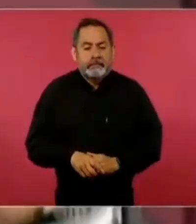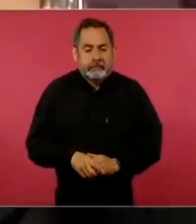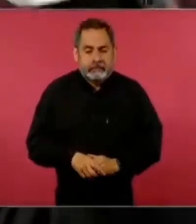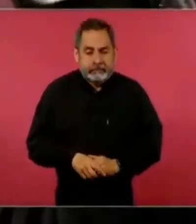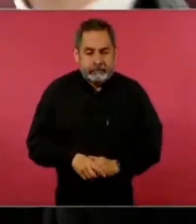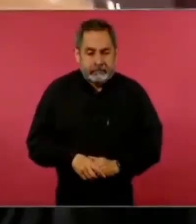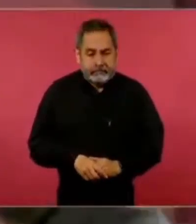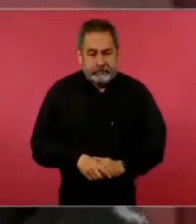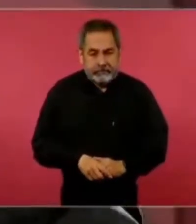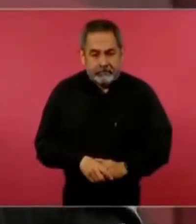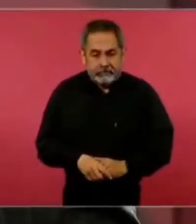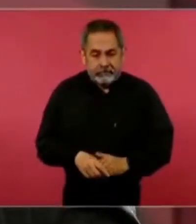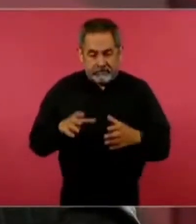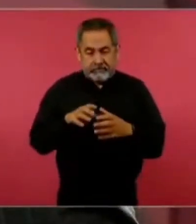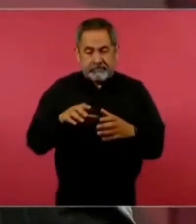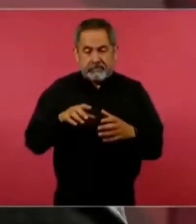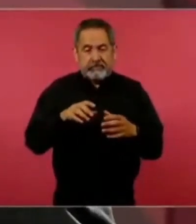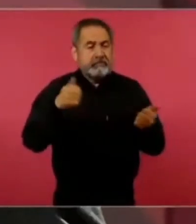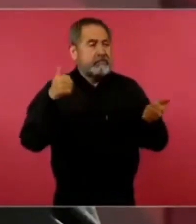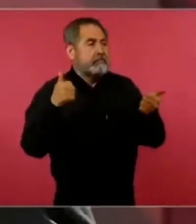Y lo subordinan.